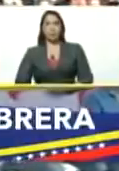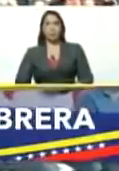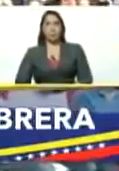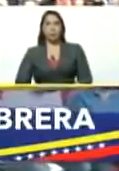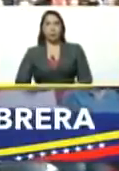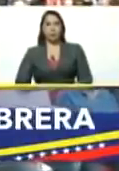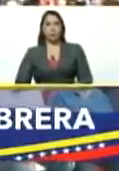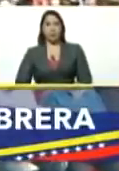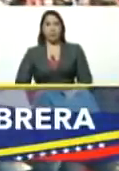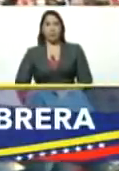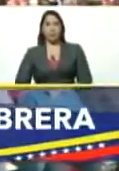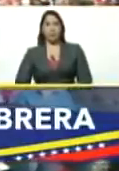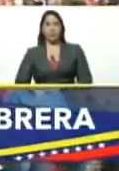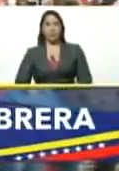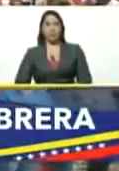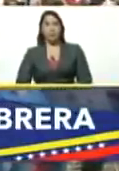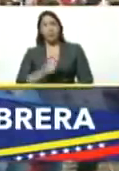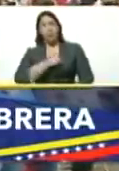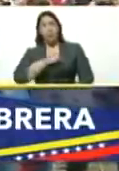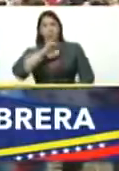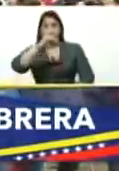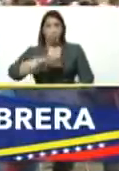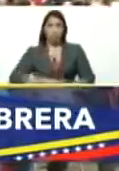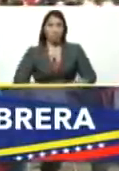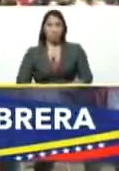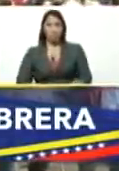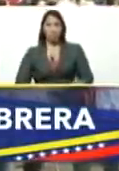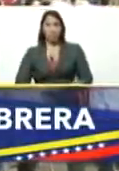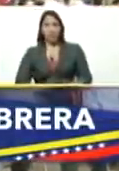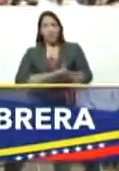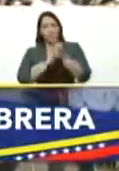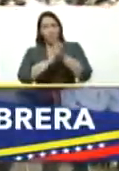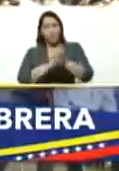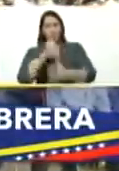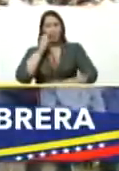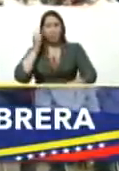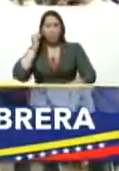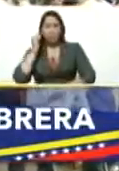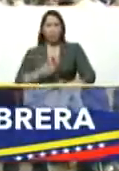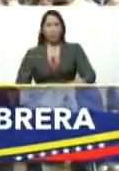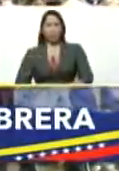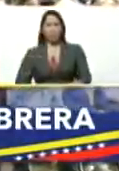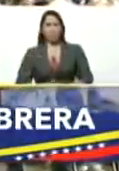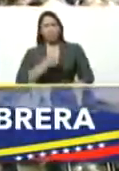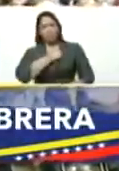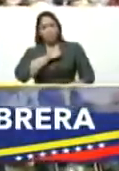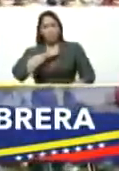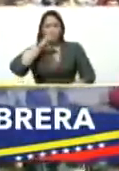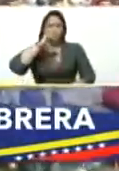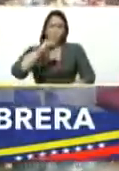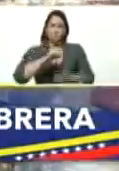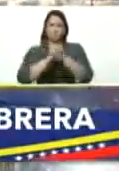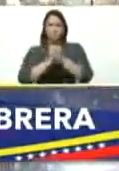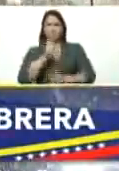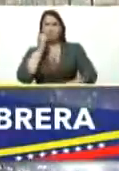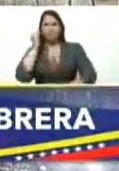pues si mis camaradas compañeras mis camaradas compañeros